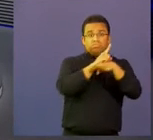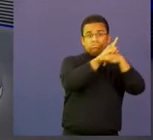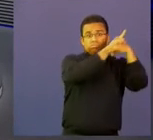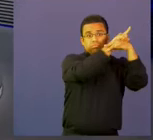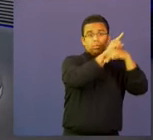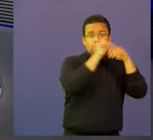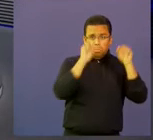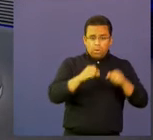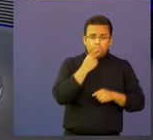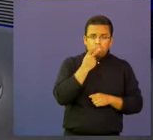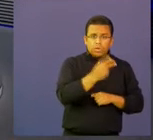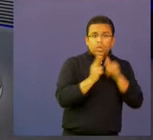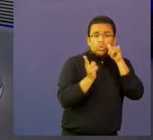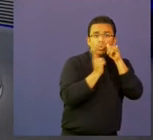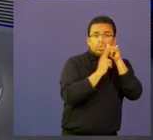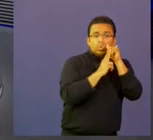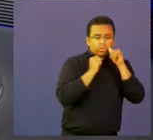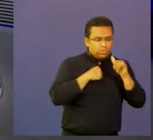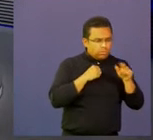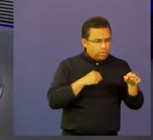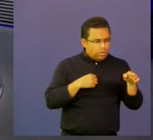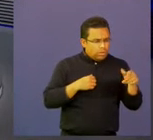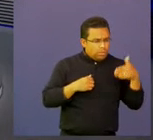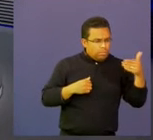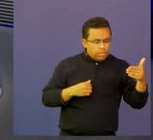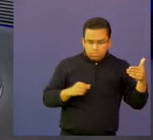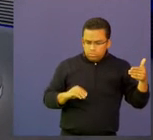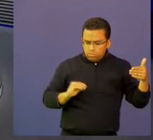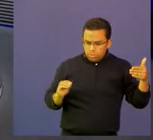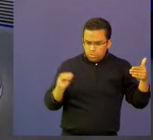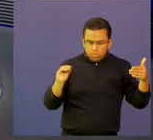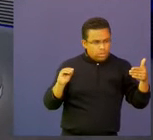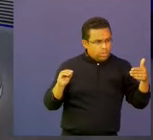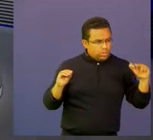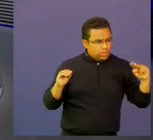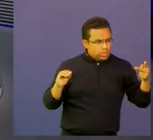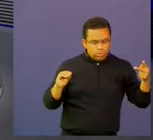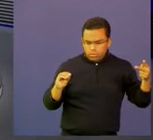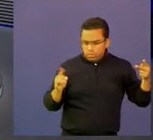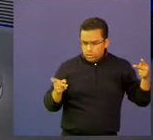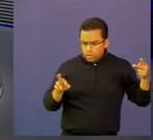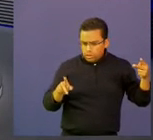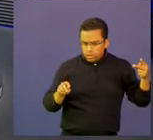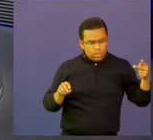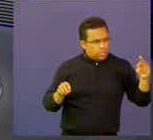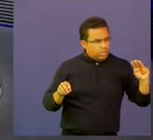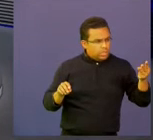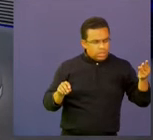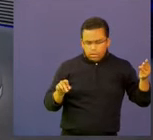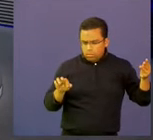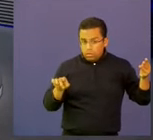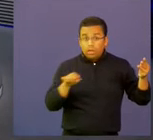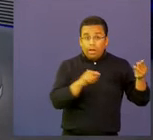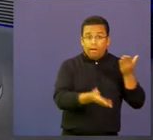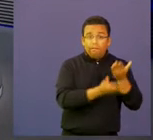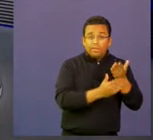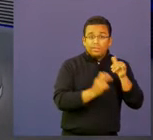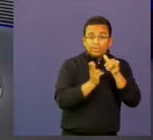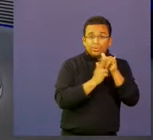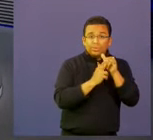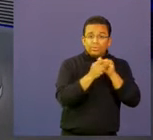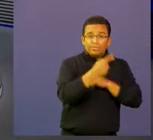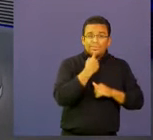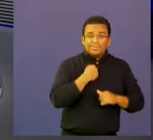a YouTube y empieza de paso a paso a aprender cómo se construye un cohete. Pues ahí viene un reto muy